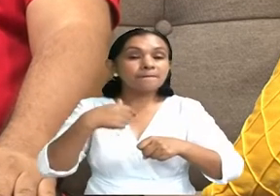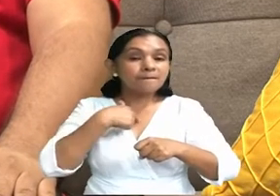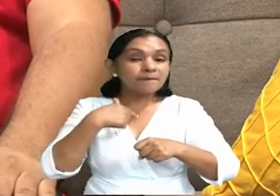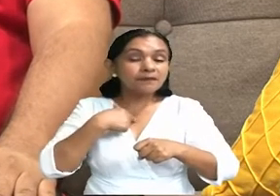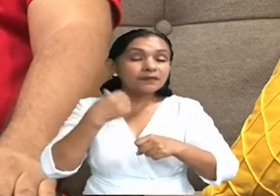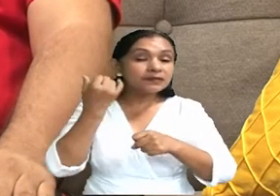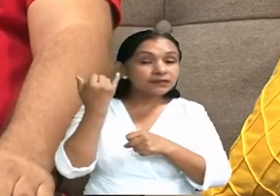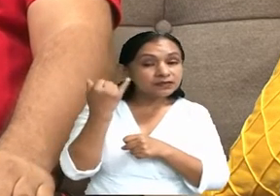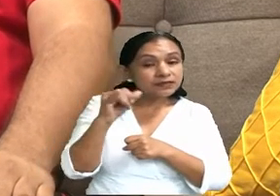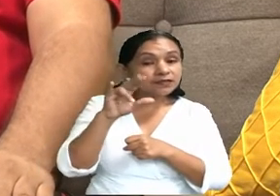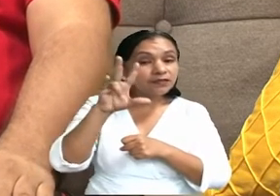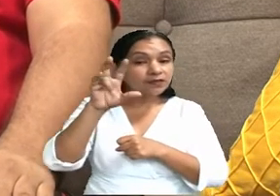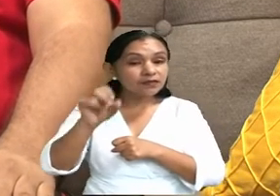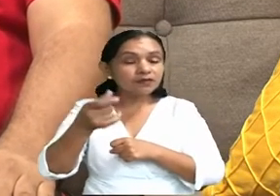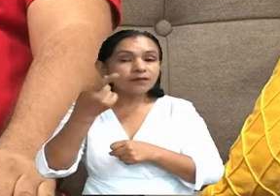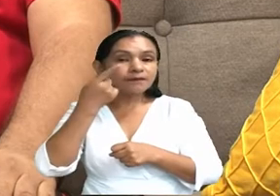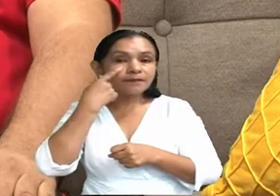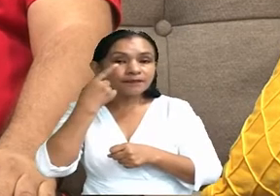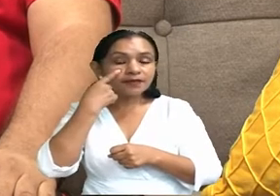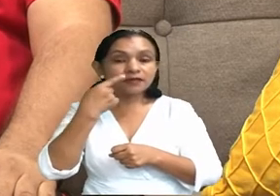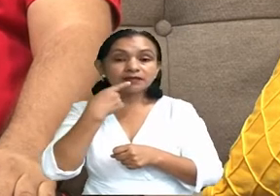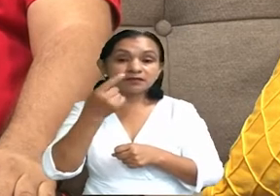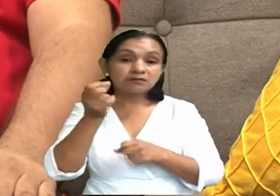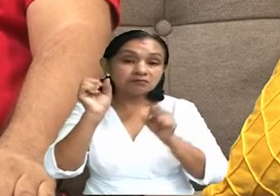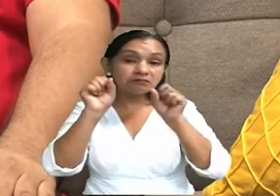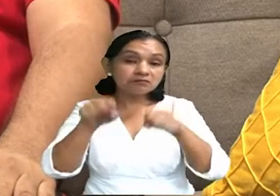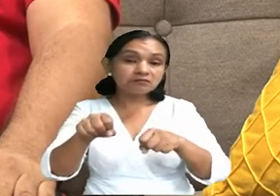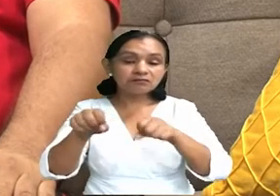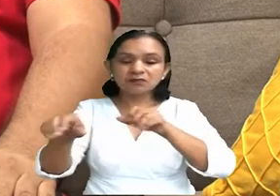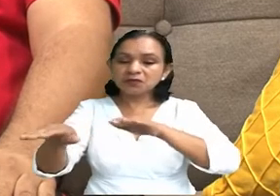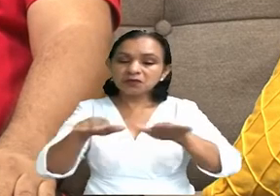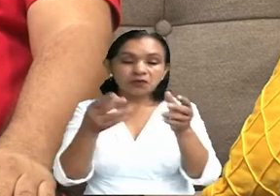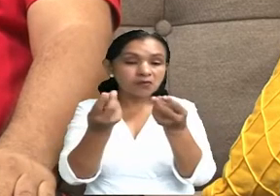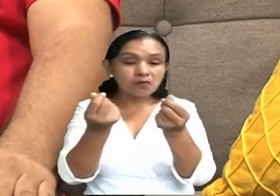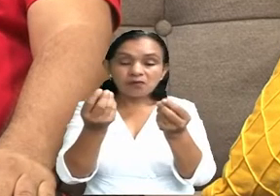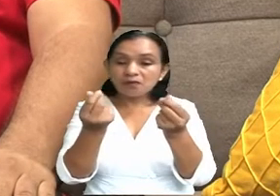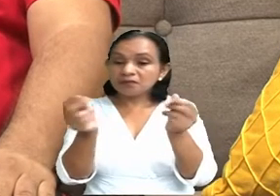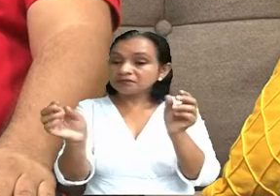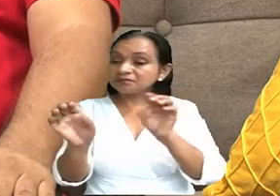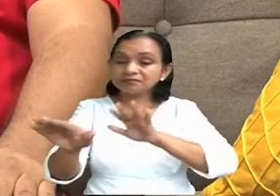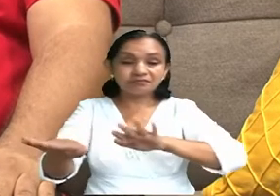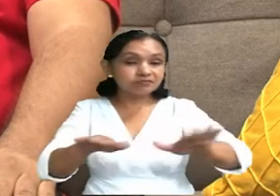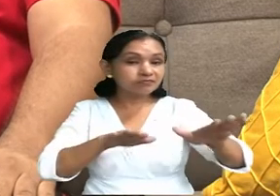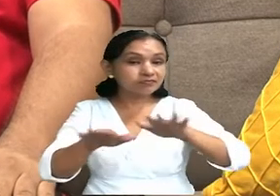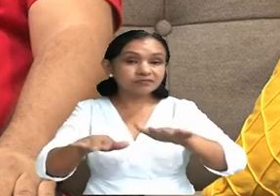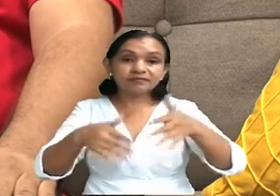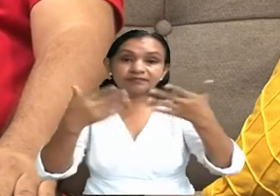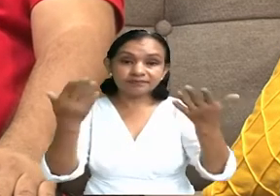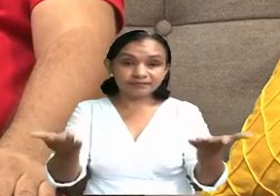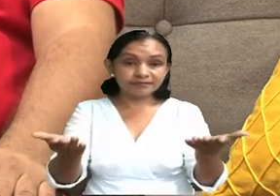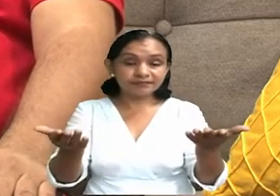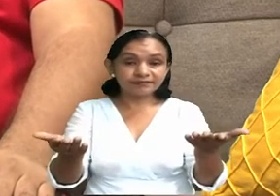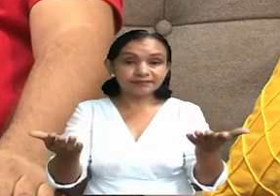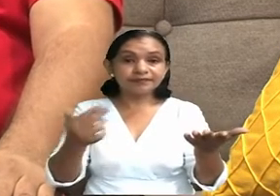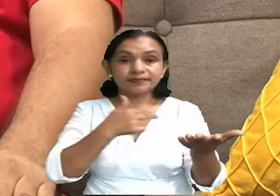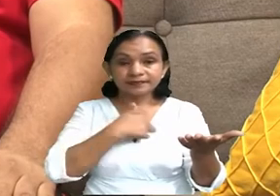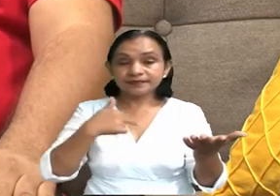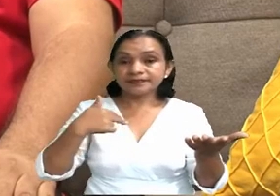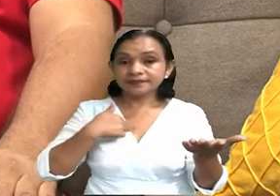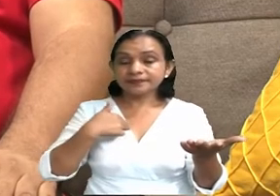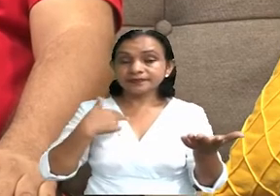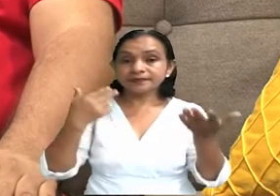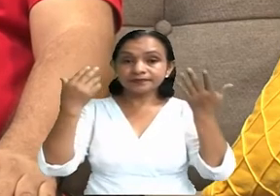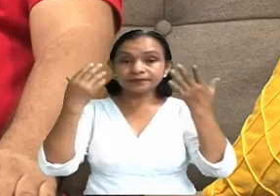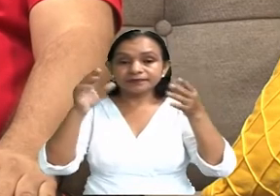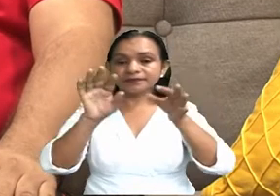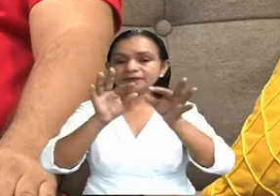posibilidades, veladamente están diciendo no hay dinero y no se va a hacer. Entonces, esas son